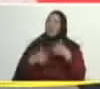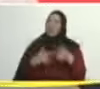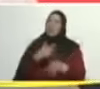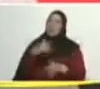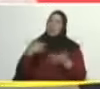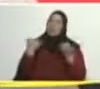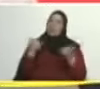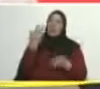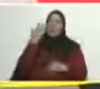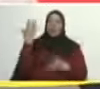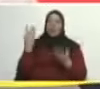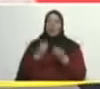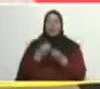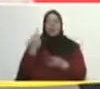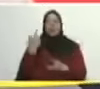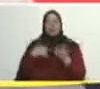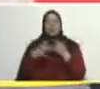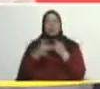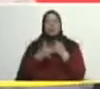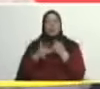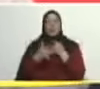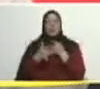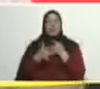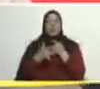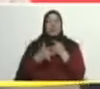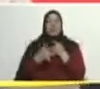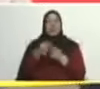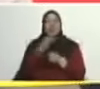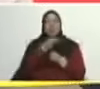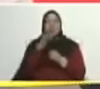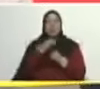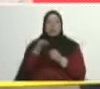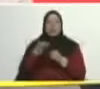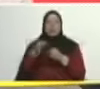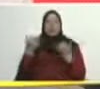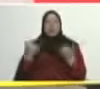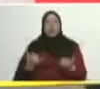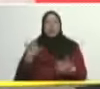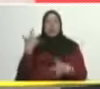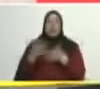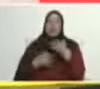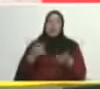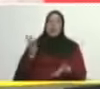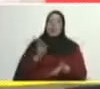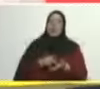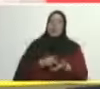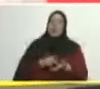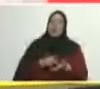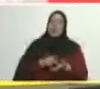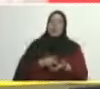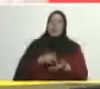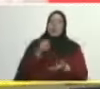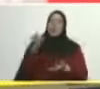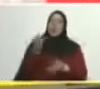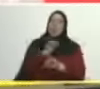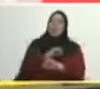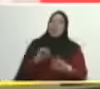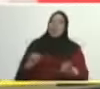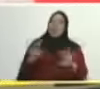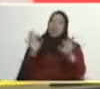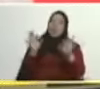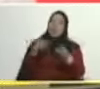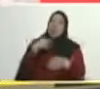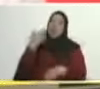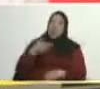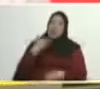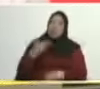de cada triunfo sobre el imperio vecino que además nos desprecia. Al terminar sus emocionadas palabras